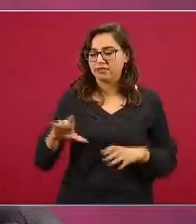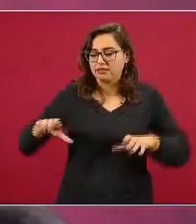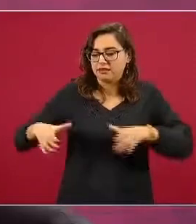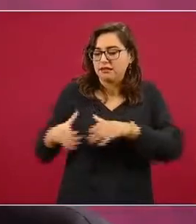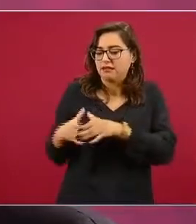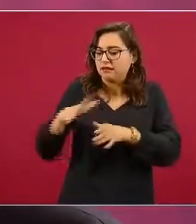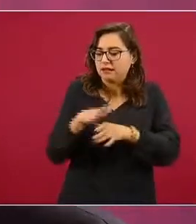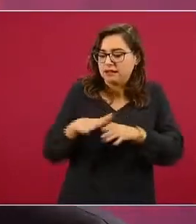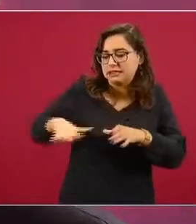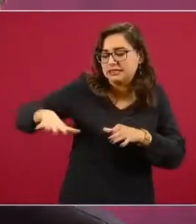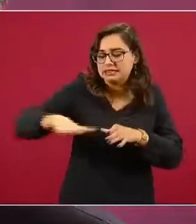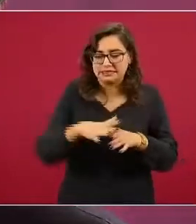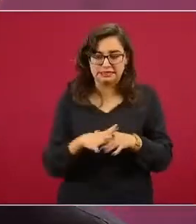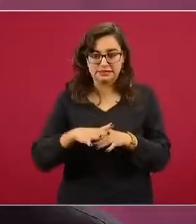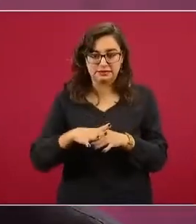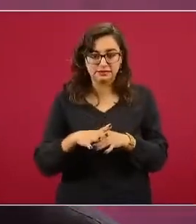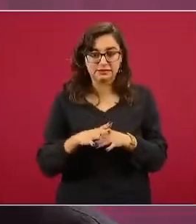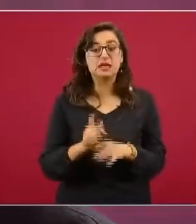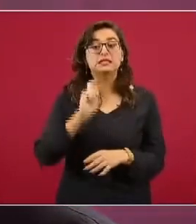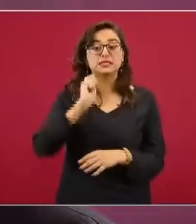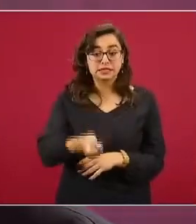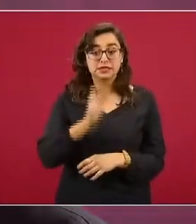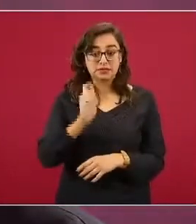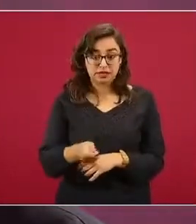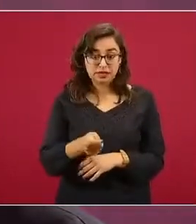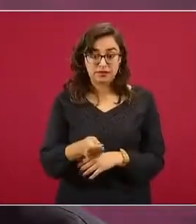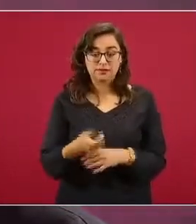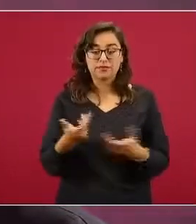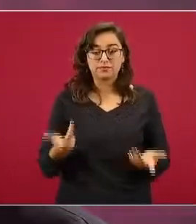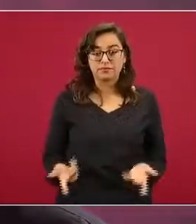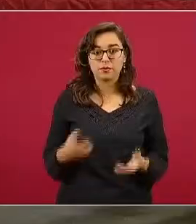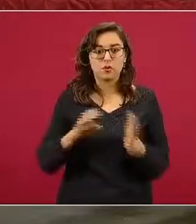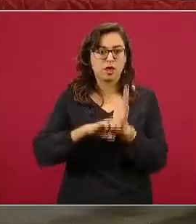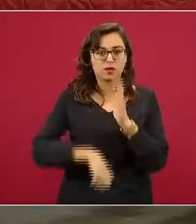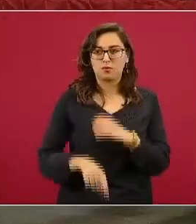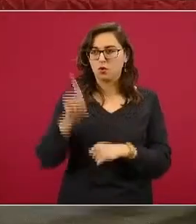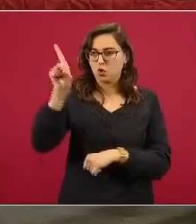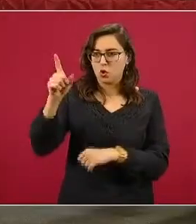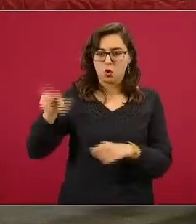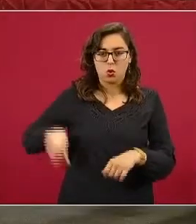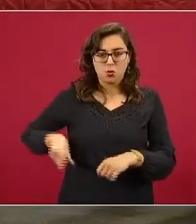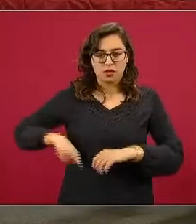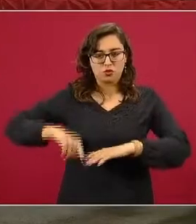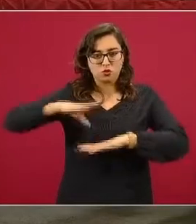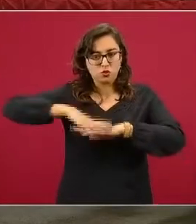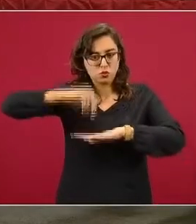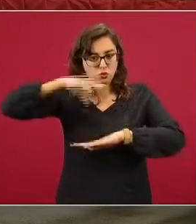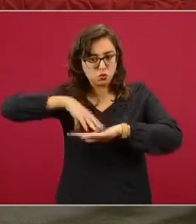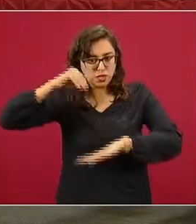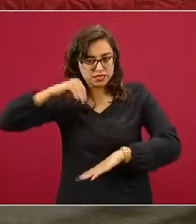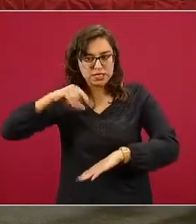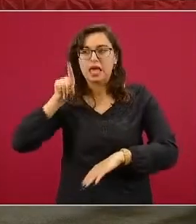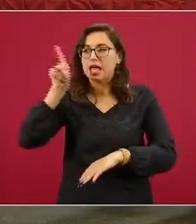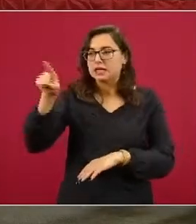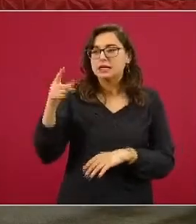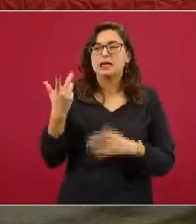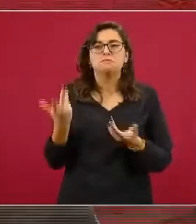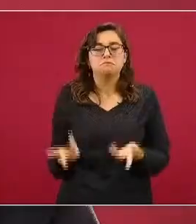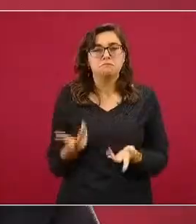epidemia, particularmente con respecto a las decisiones que tomó el gobierno de Suecia, se prestó una interpretación